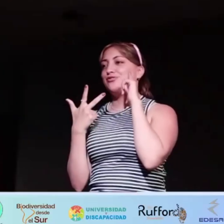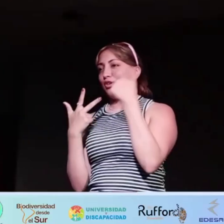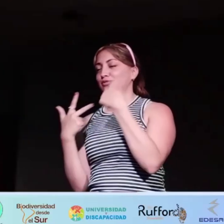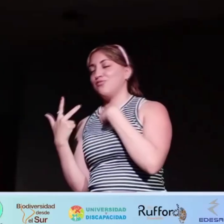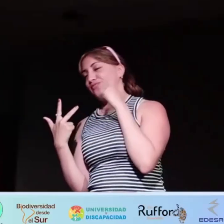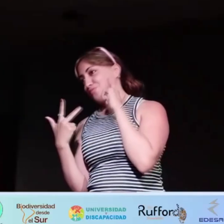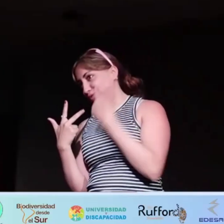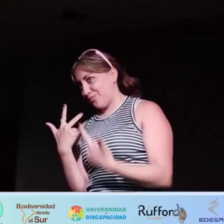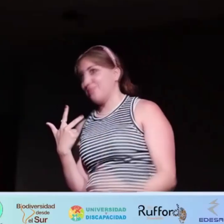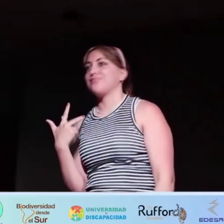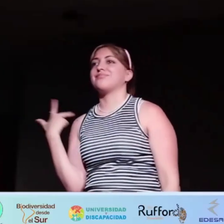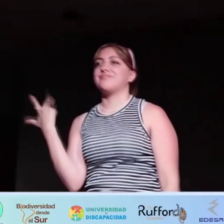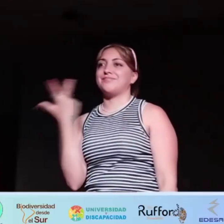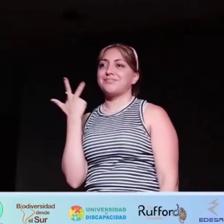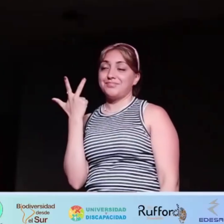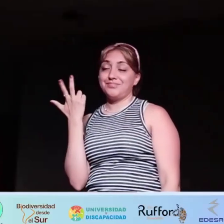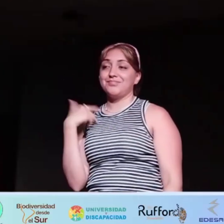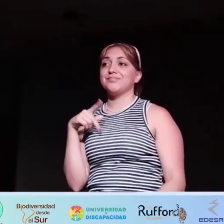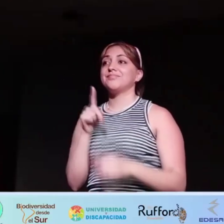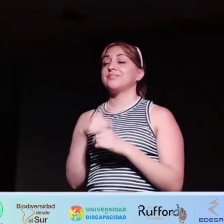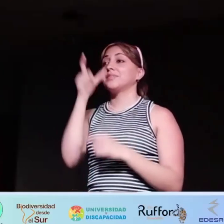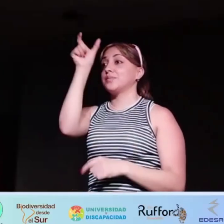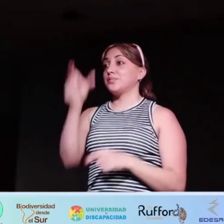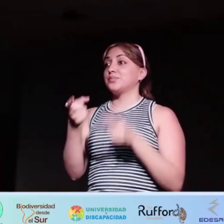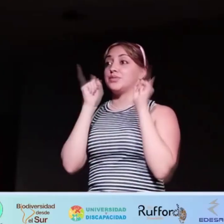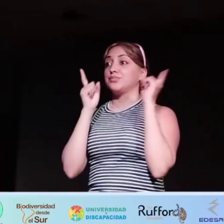compañeros, hipoacúsicos, sordos y yo sorda.